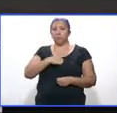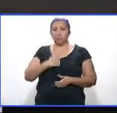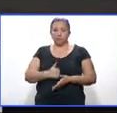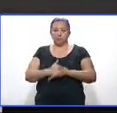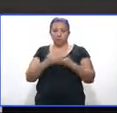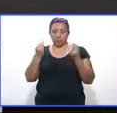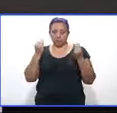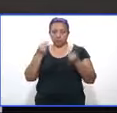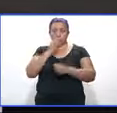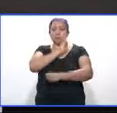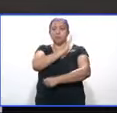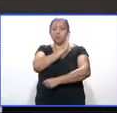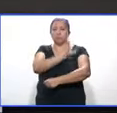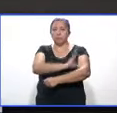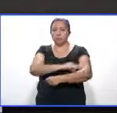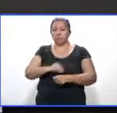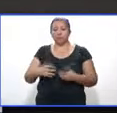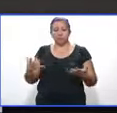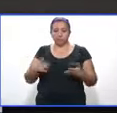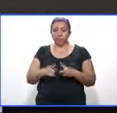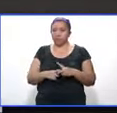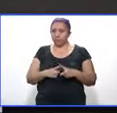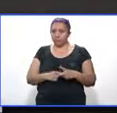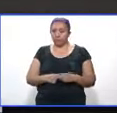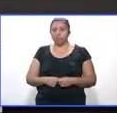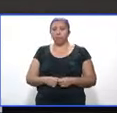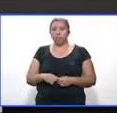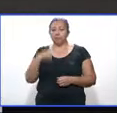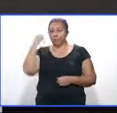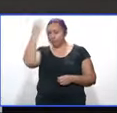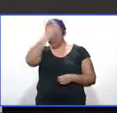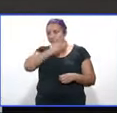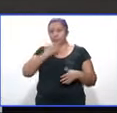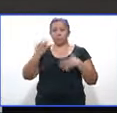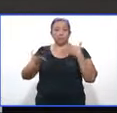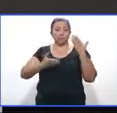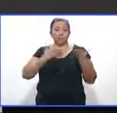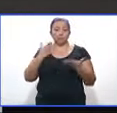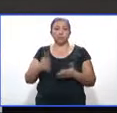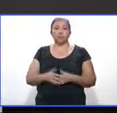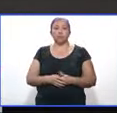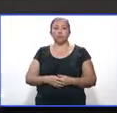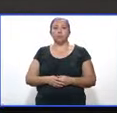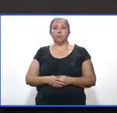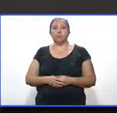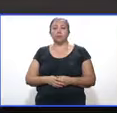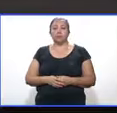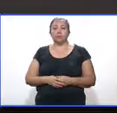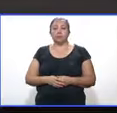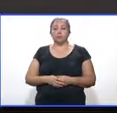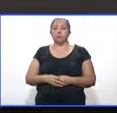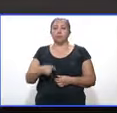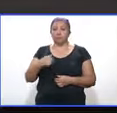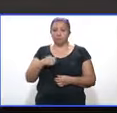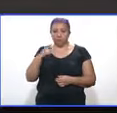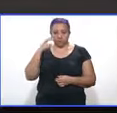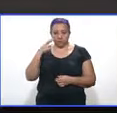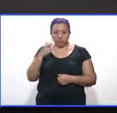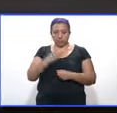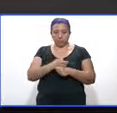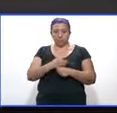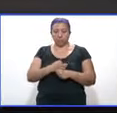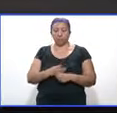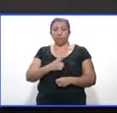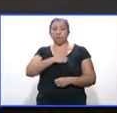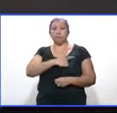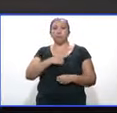a mis compañeros con sus ejercicios, con los exámenes, cuando había que estudiar, etcétera, ¿no? Entonces, lo que identifiqué en ese momento es que me